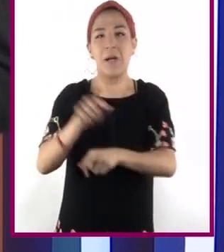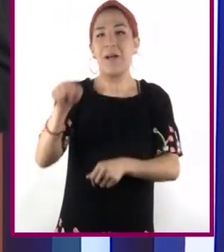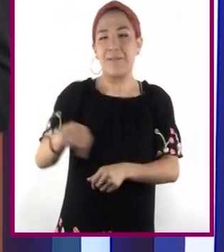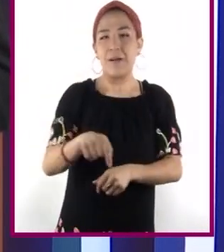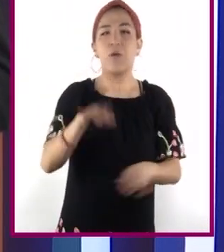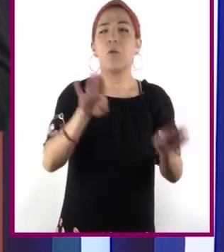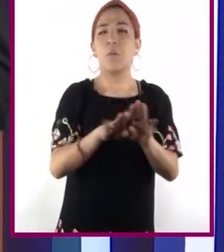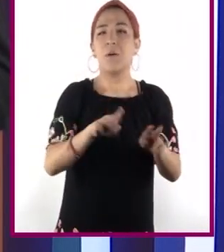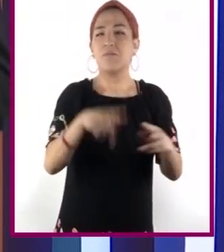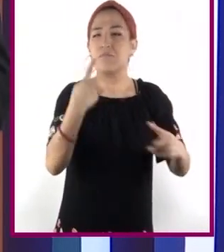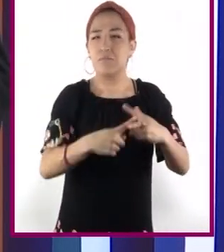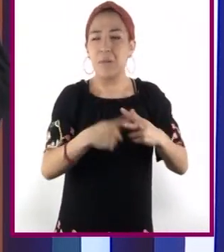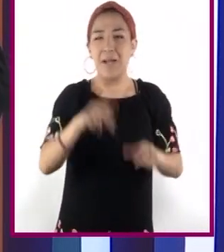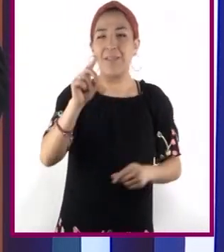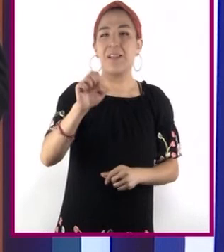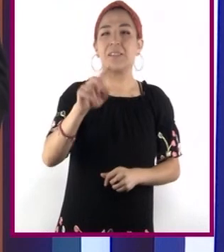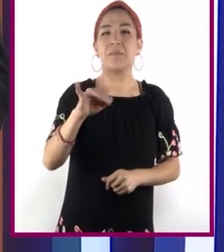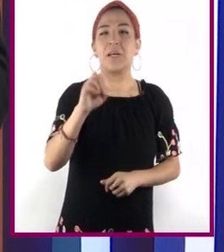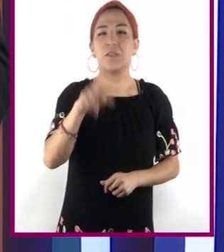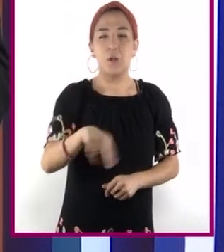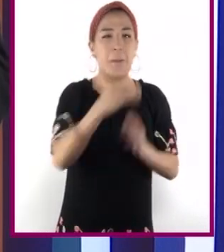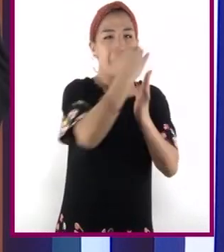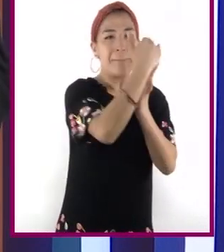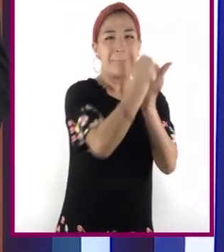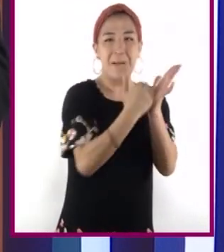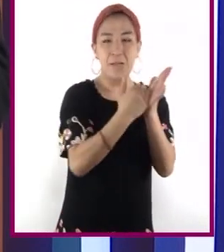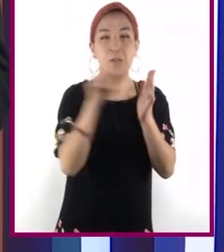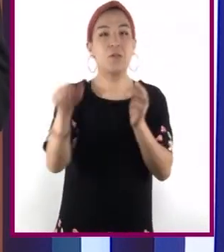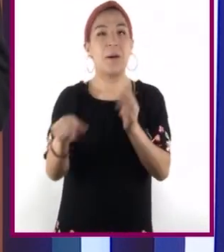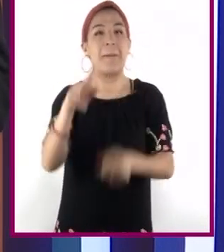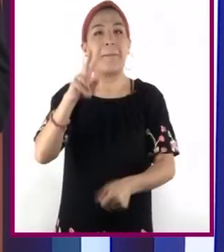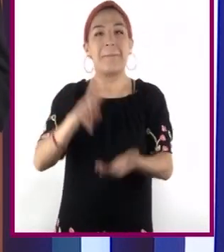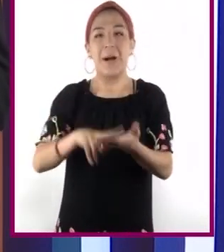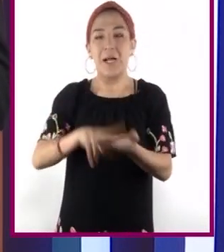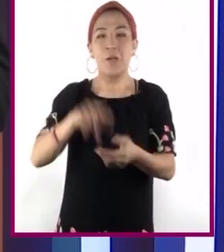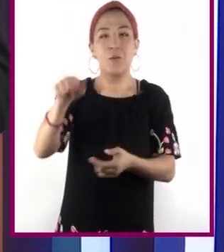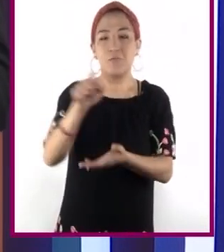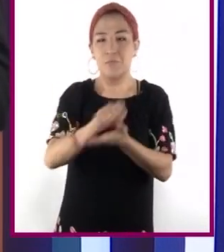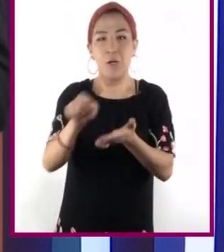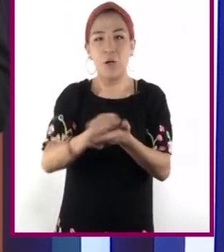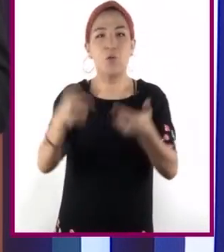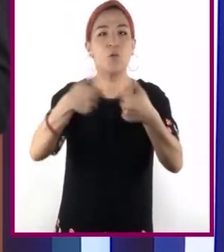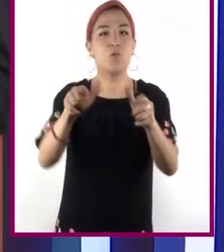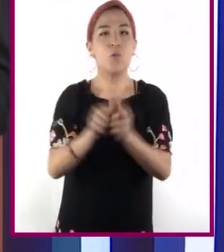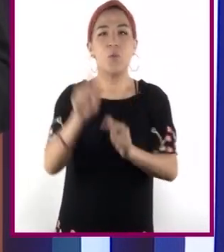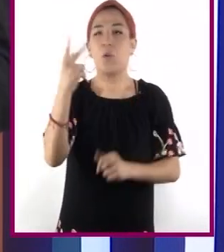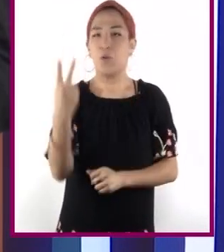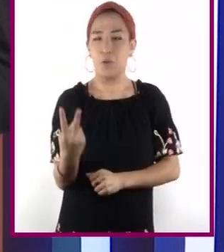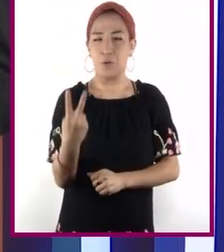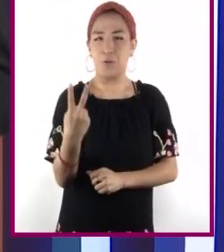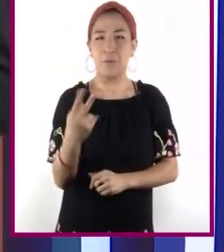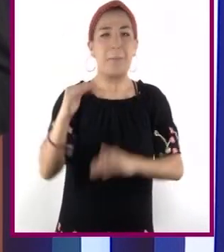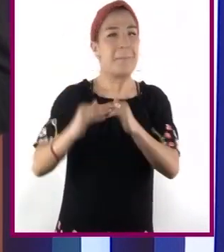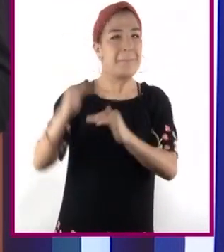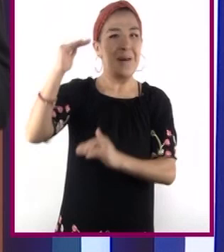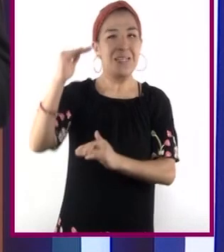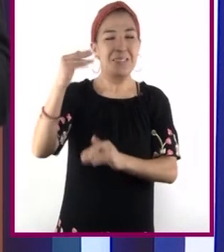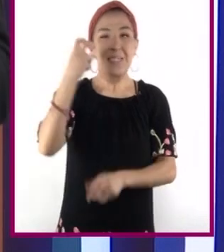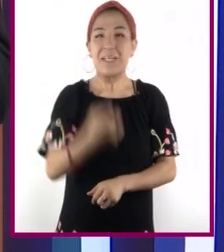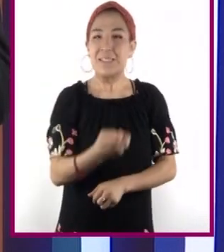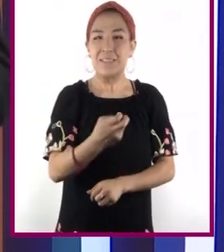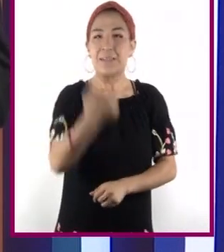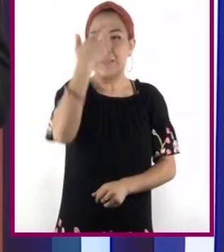una desviación media menor que los tiempos registrados por el grupo 2 y por lo